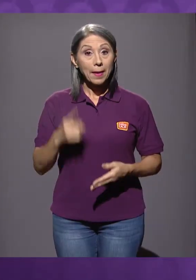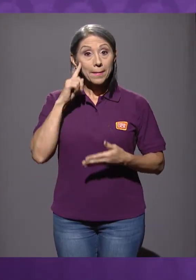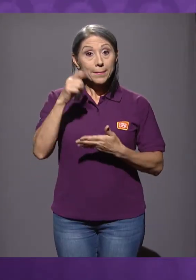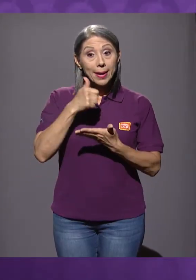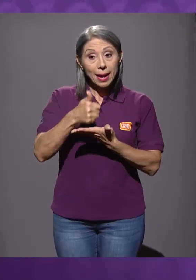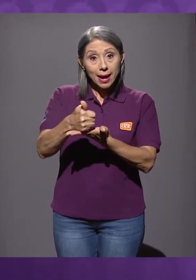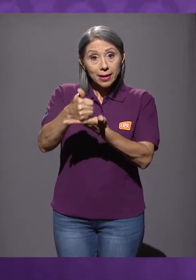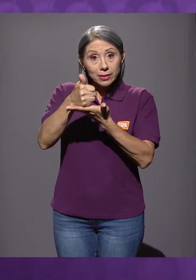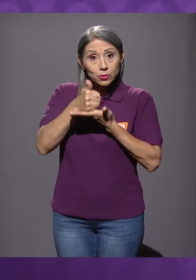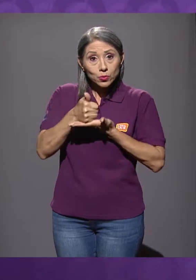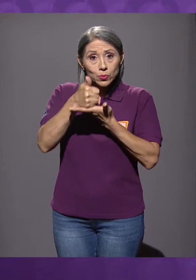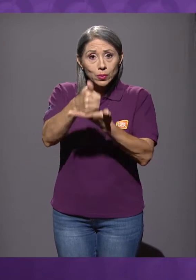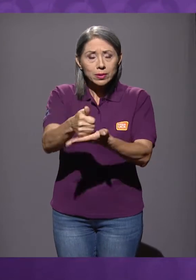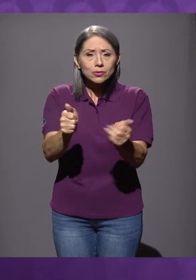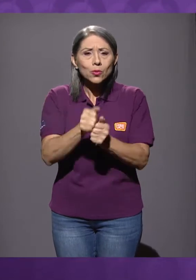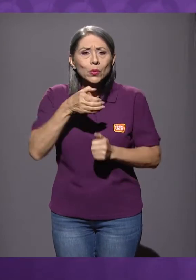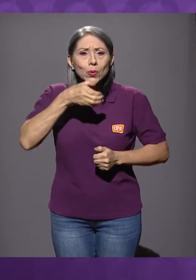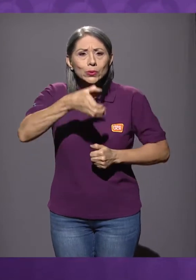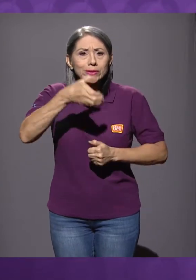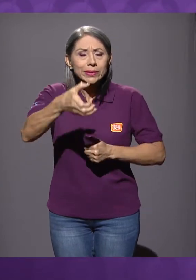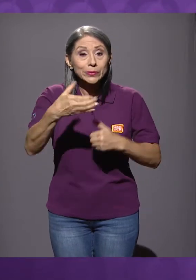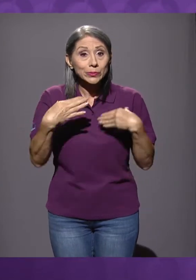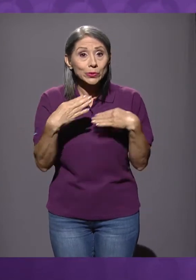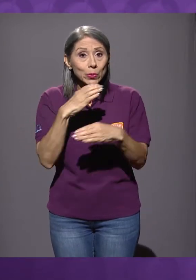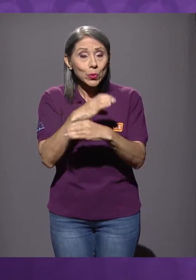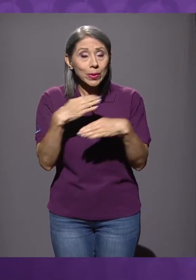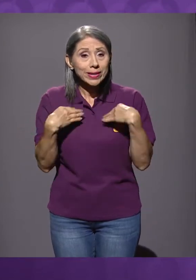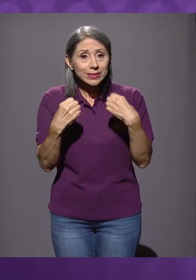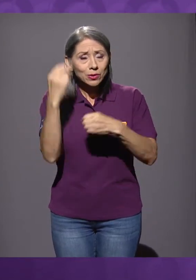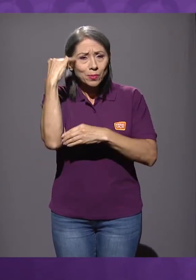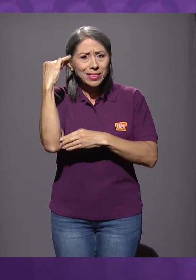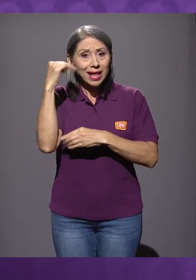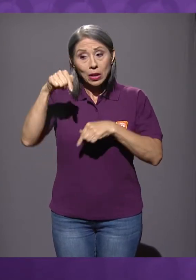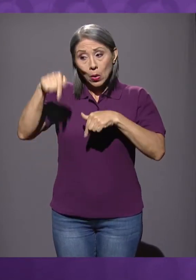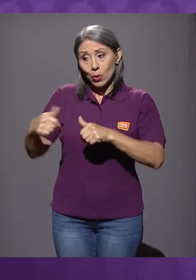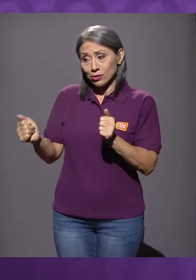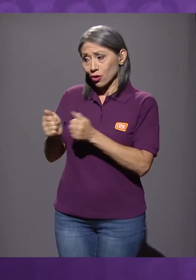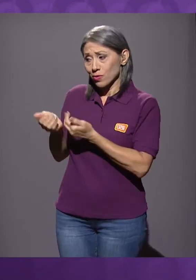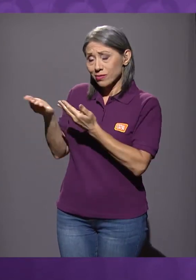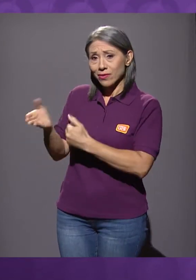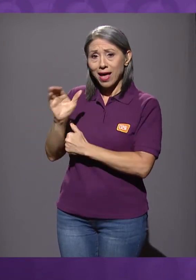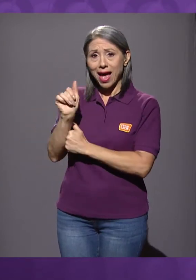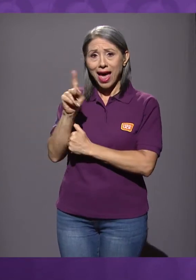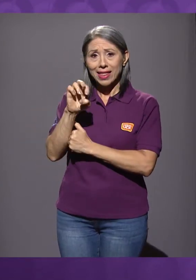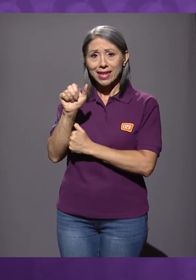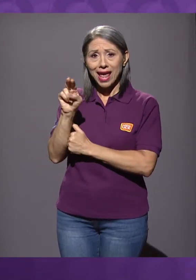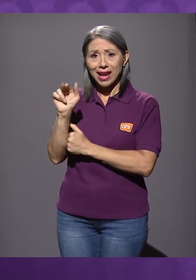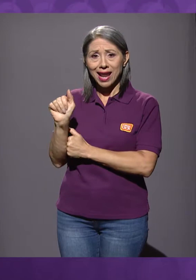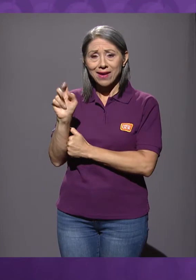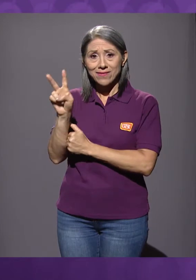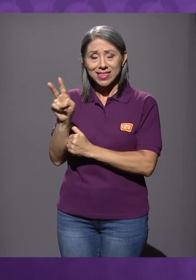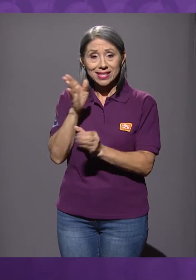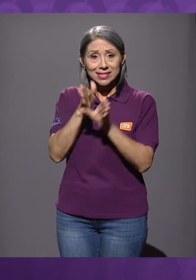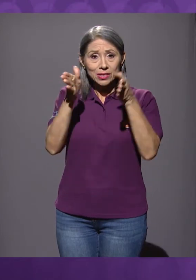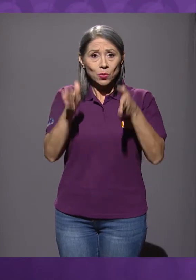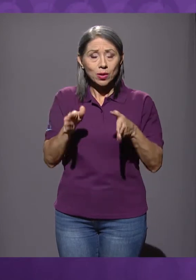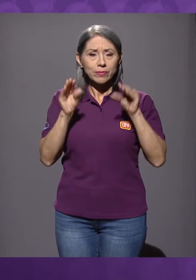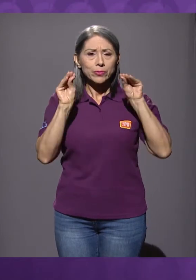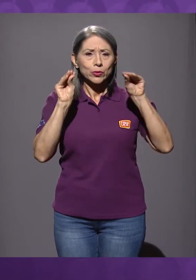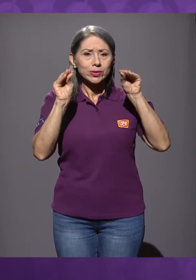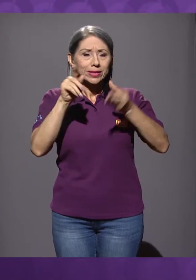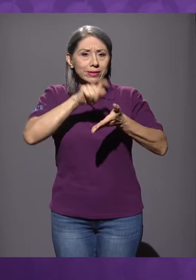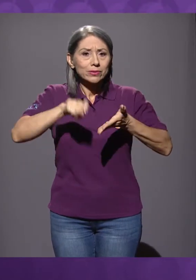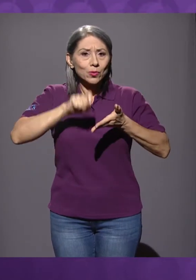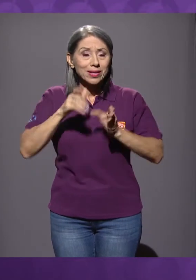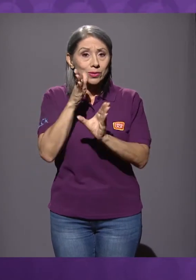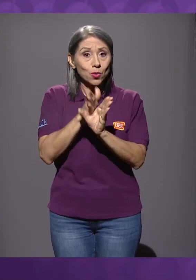Para ayudarnos con consejos prácticos para cuidar nuestra salud mental, nos acompañan hoy en el set de Nexos Adriana Vindas, psicóloga y docente de la Escuela